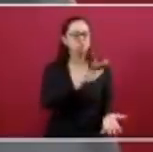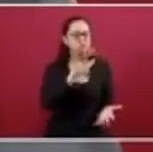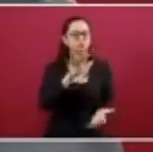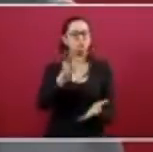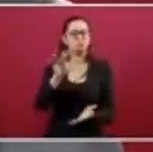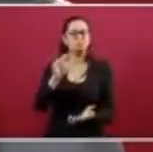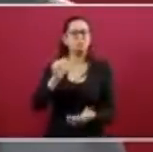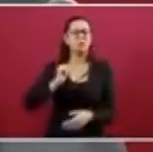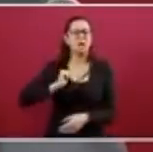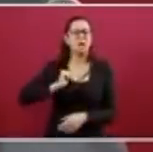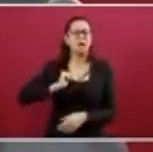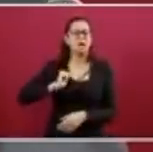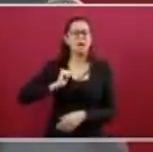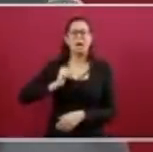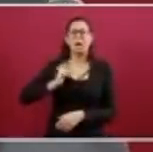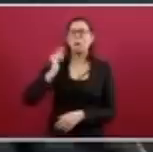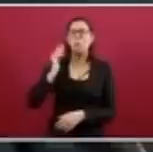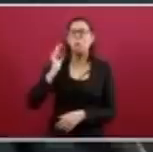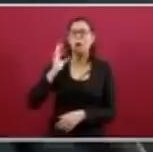hace 40 años,